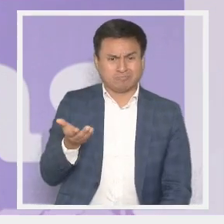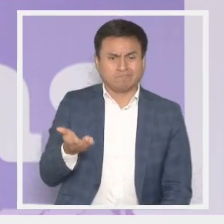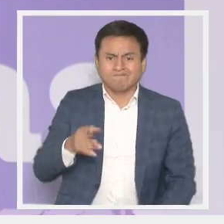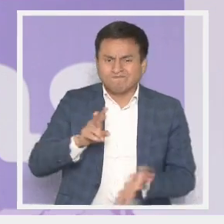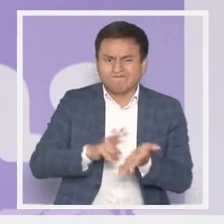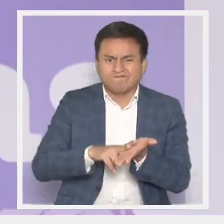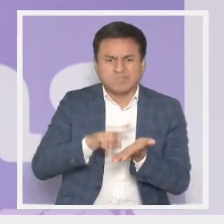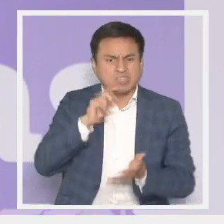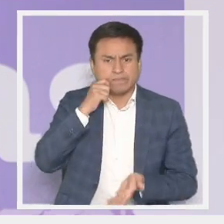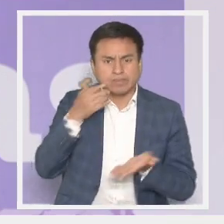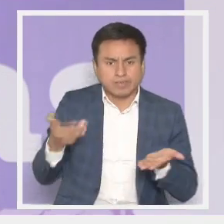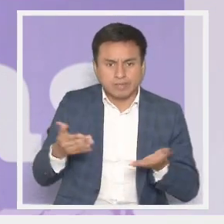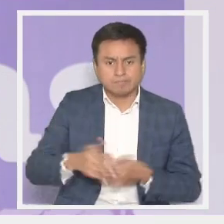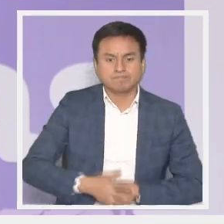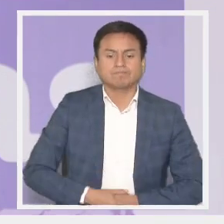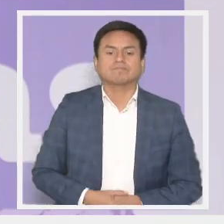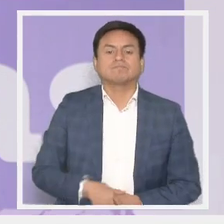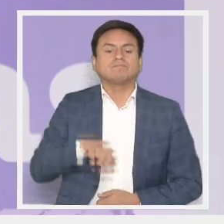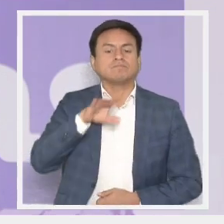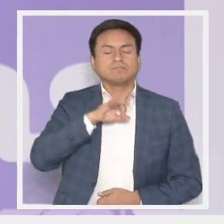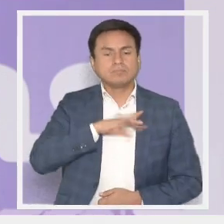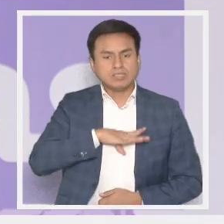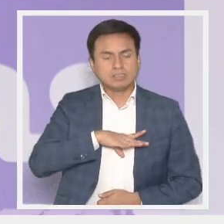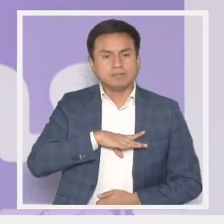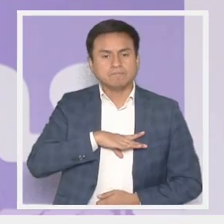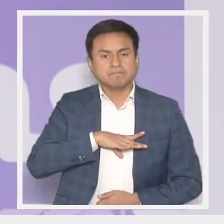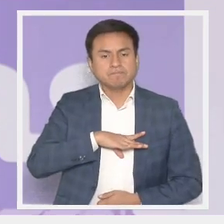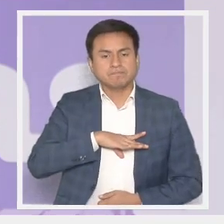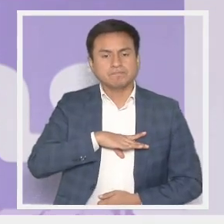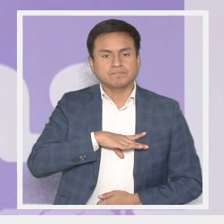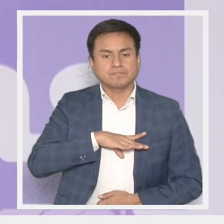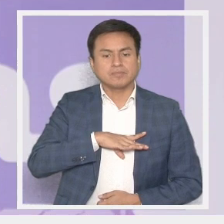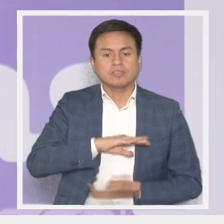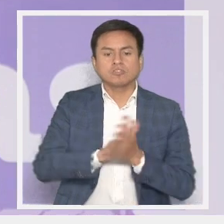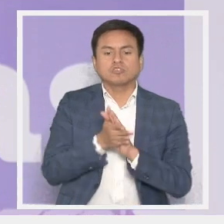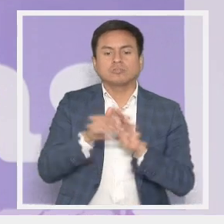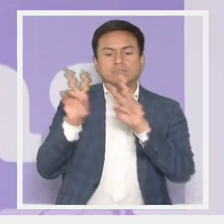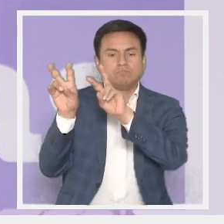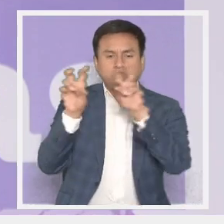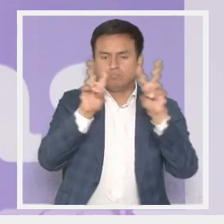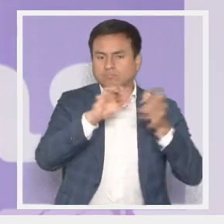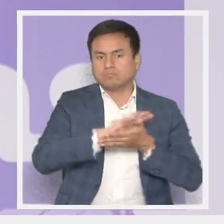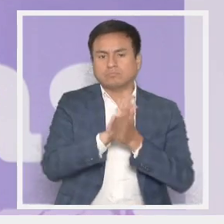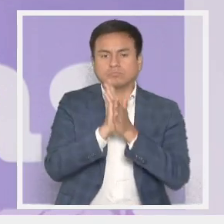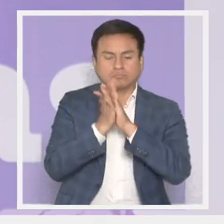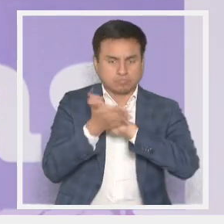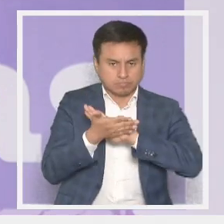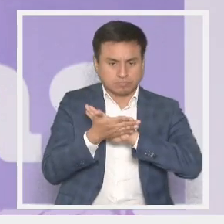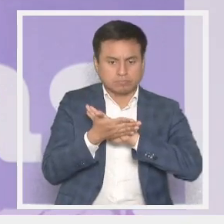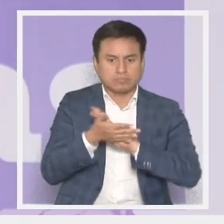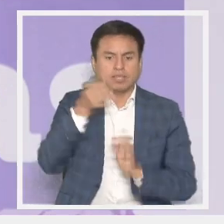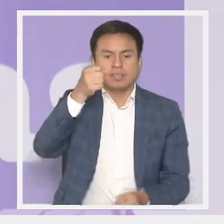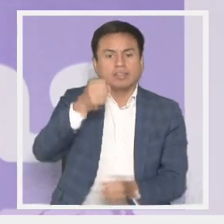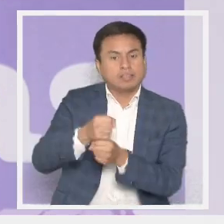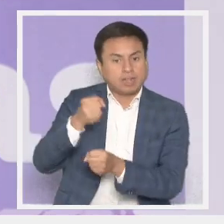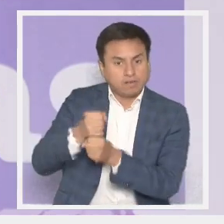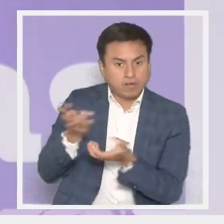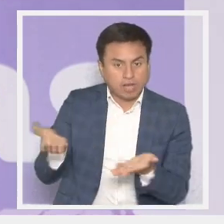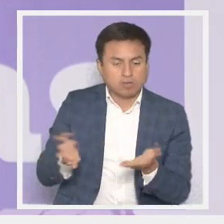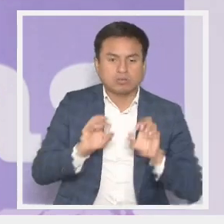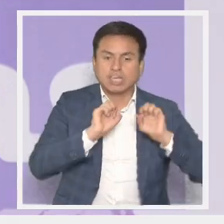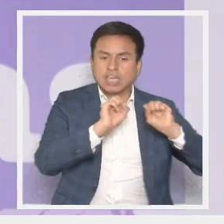la práctica? Un Chile en donde desde todos los aspectos, en el trabajo,